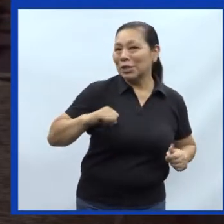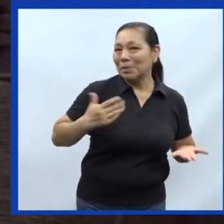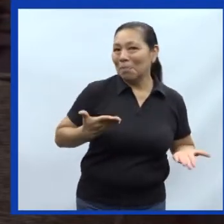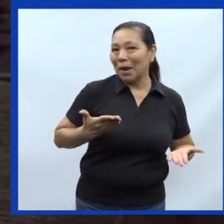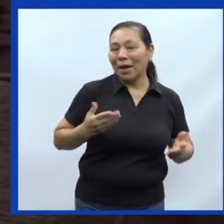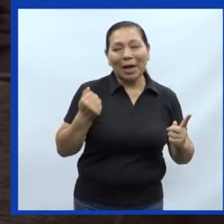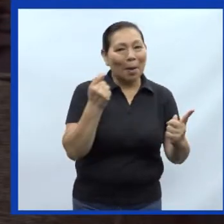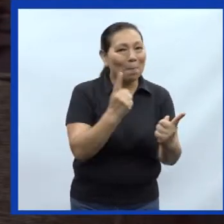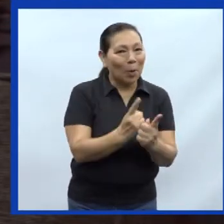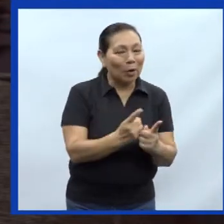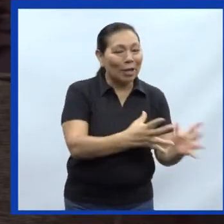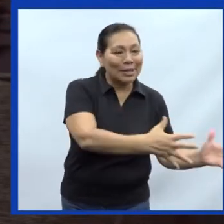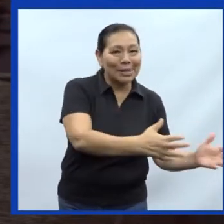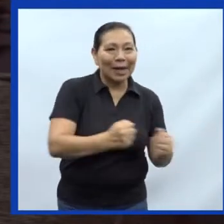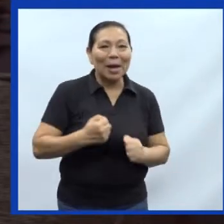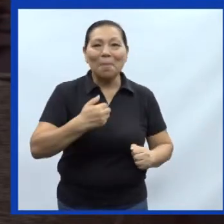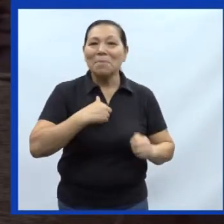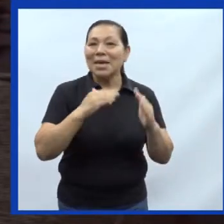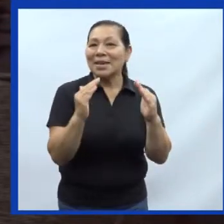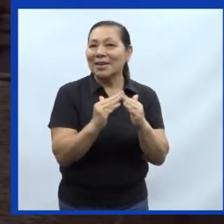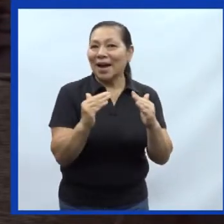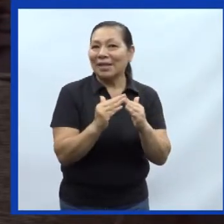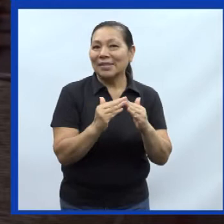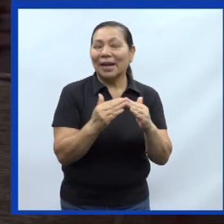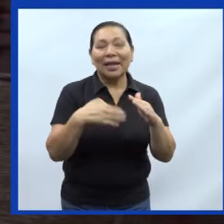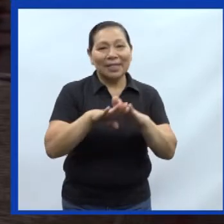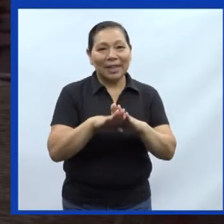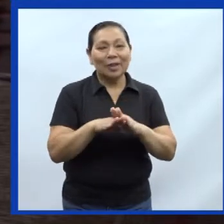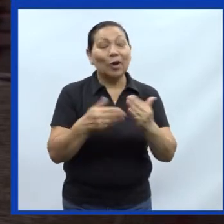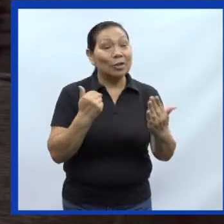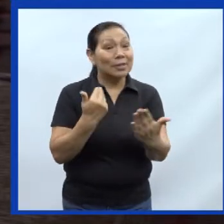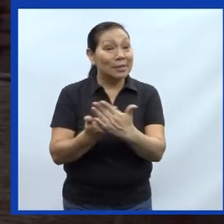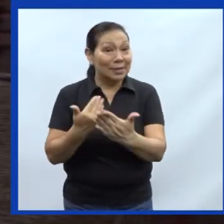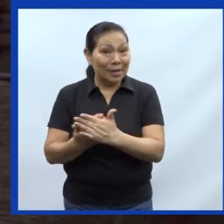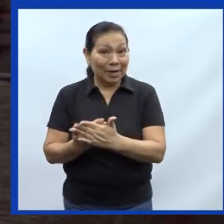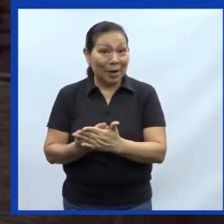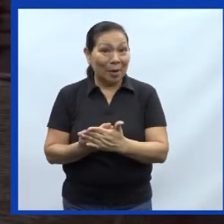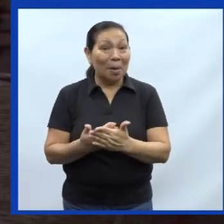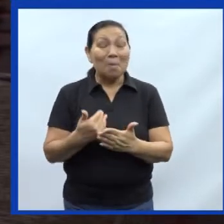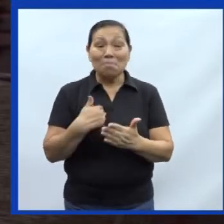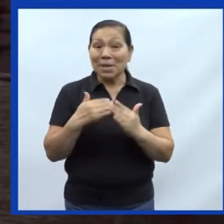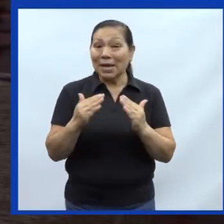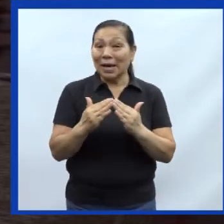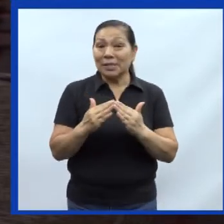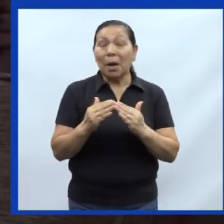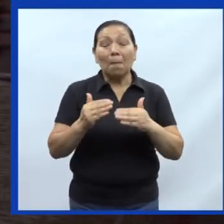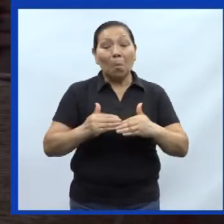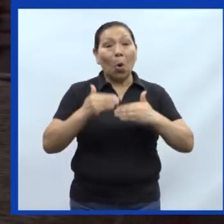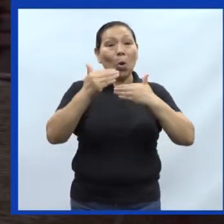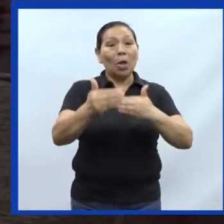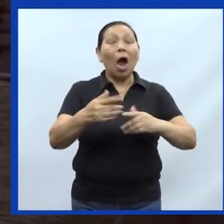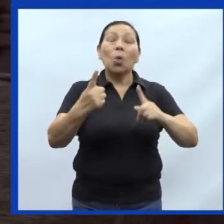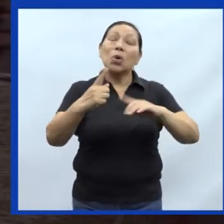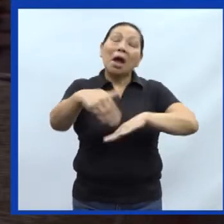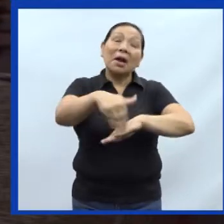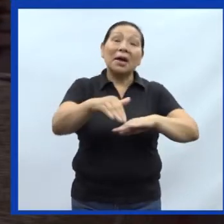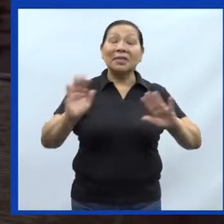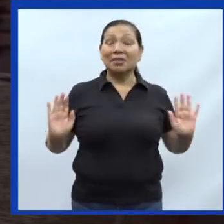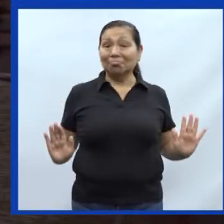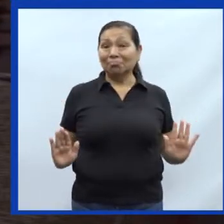que apunta a expropiar los inmuebles que se encuentran cerca, y lo que incluye mi inmueble, por la ampliación de alguna vía